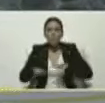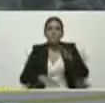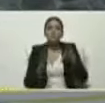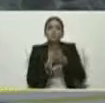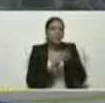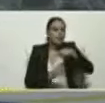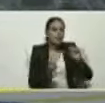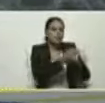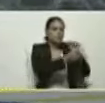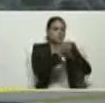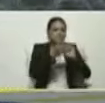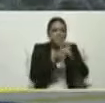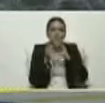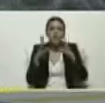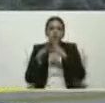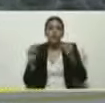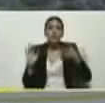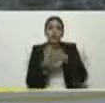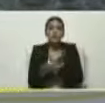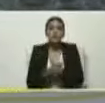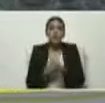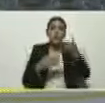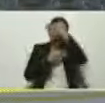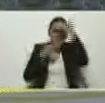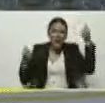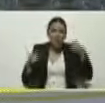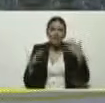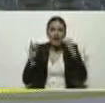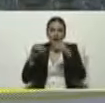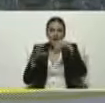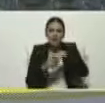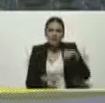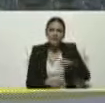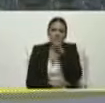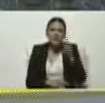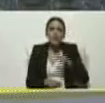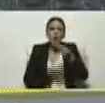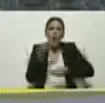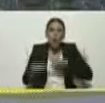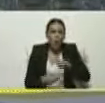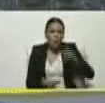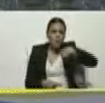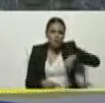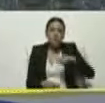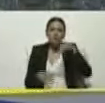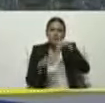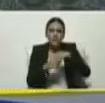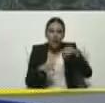de raíz todas las bandas criminales. Como Venezuela acabó con el Tren de Aragua y ahora